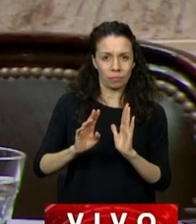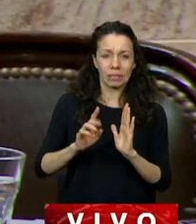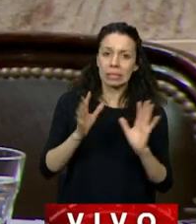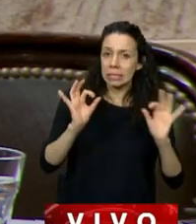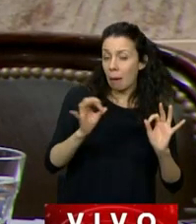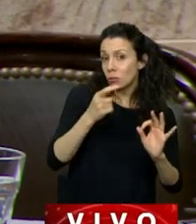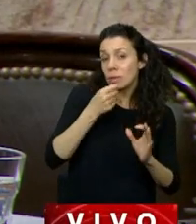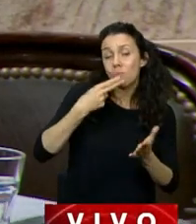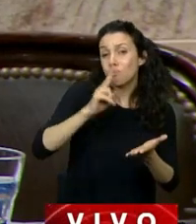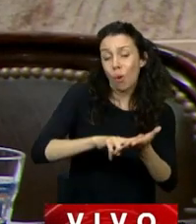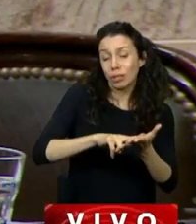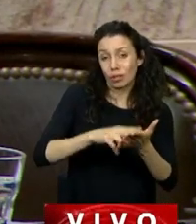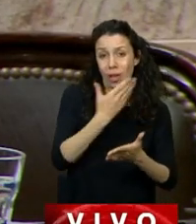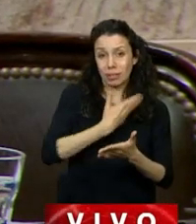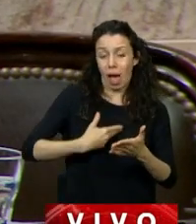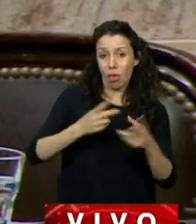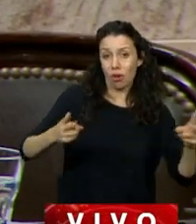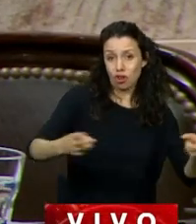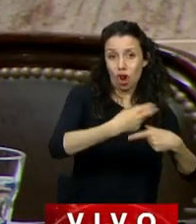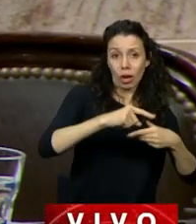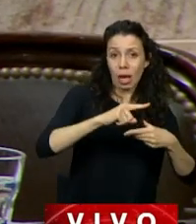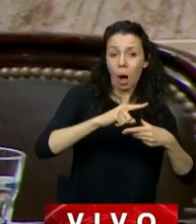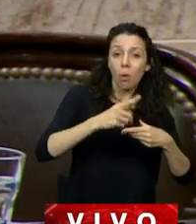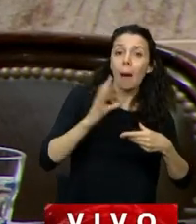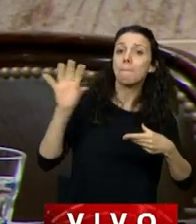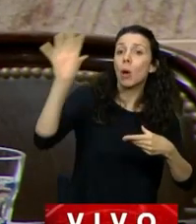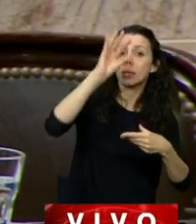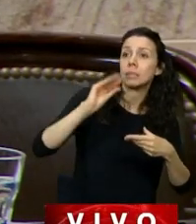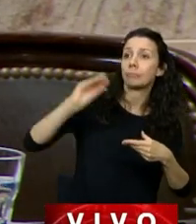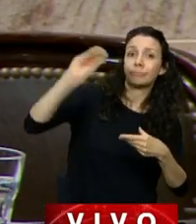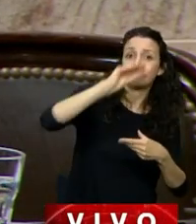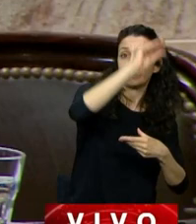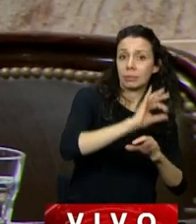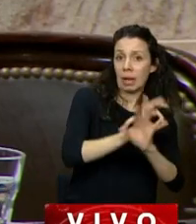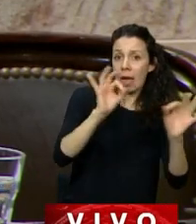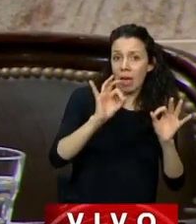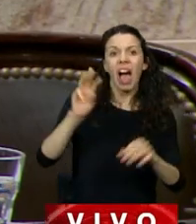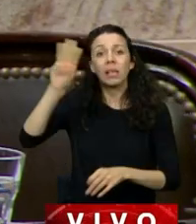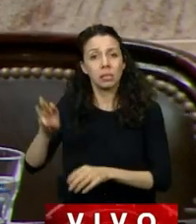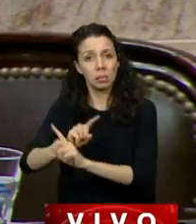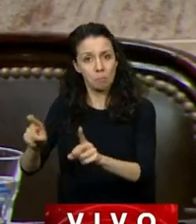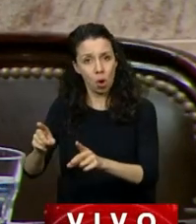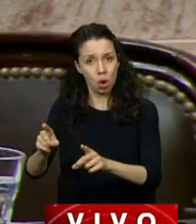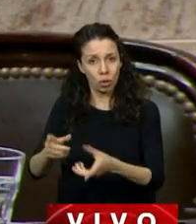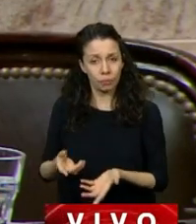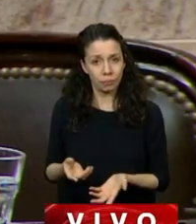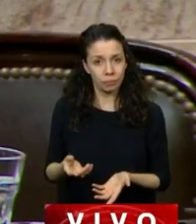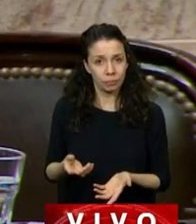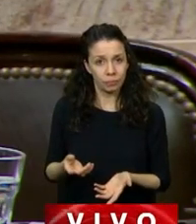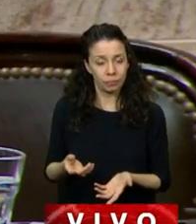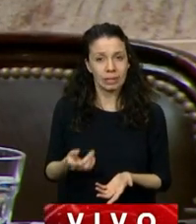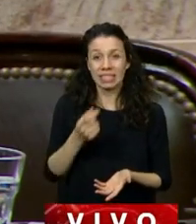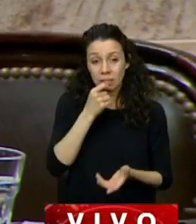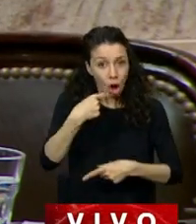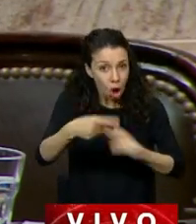muchas provincias no reciben eso recursos y tampoco el anses si continuamos así sería la